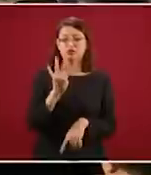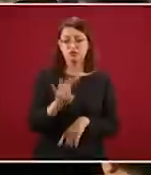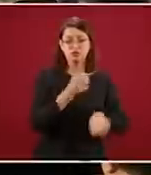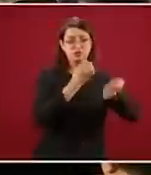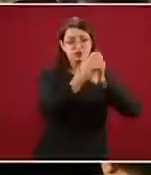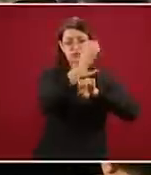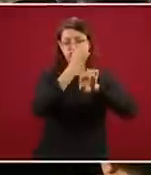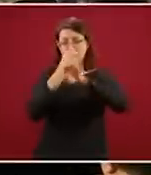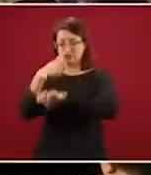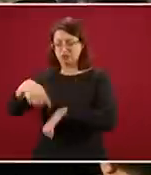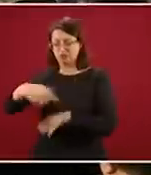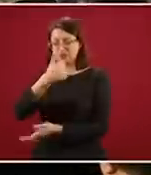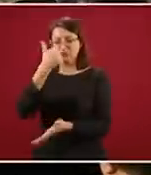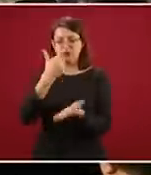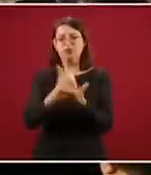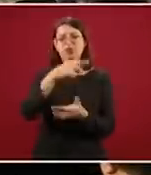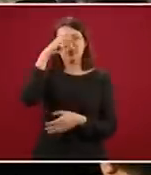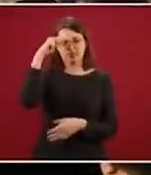favor.